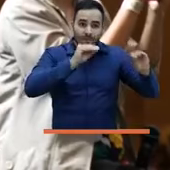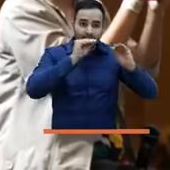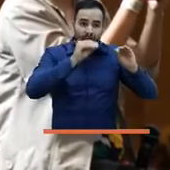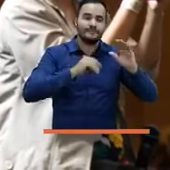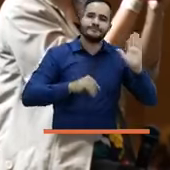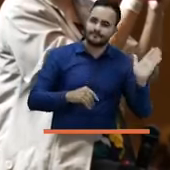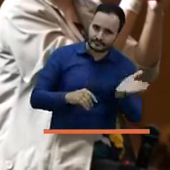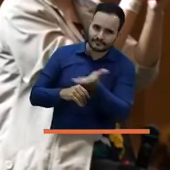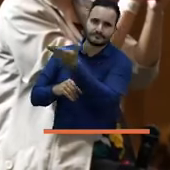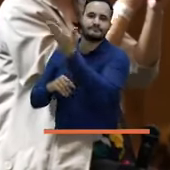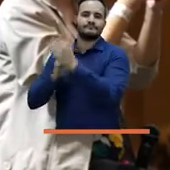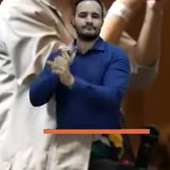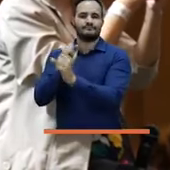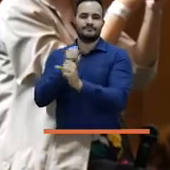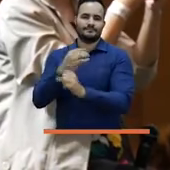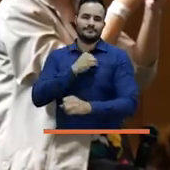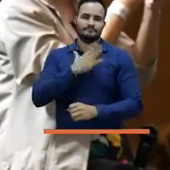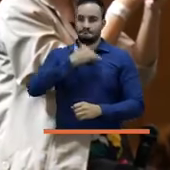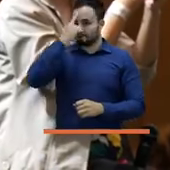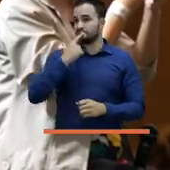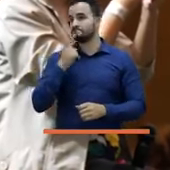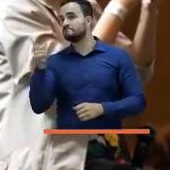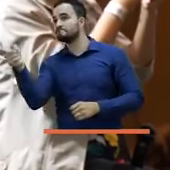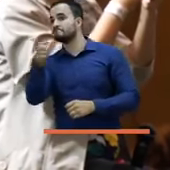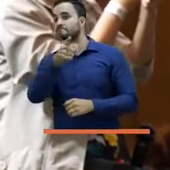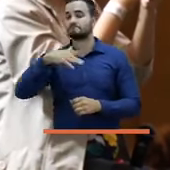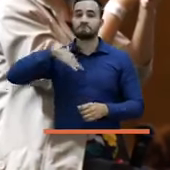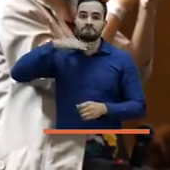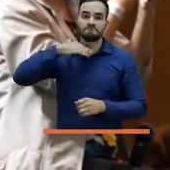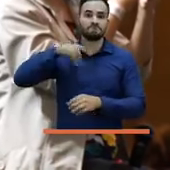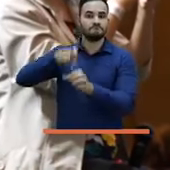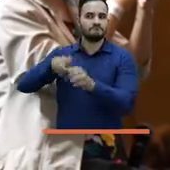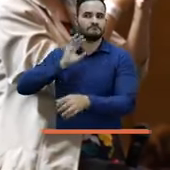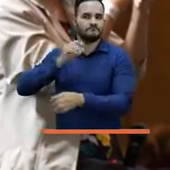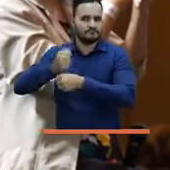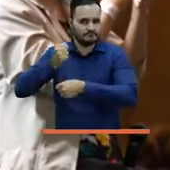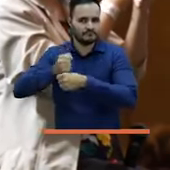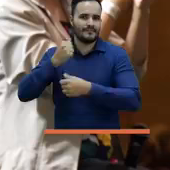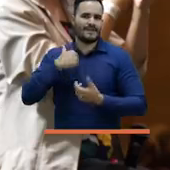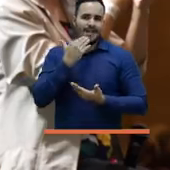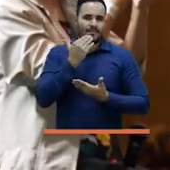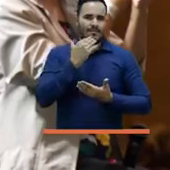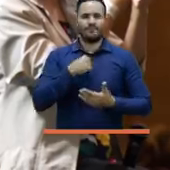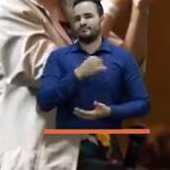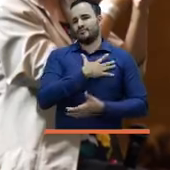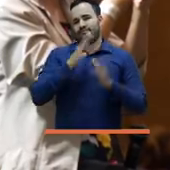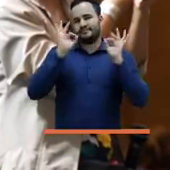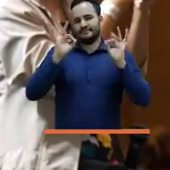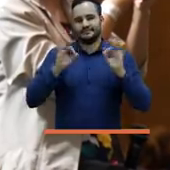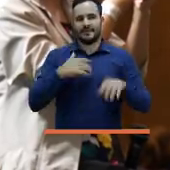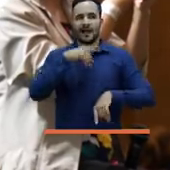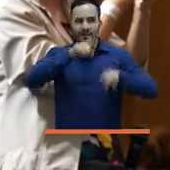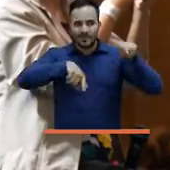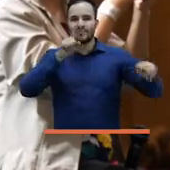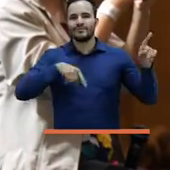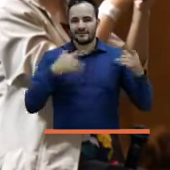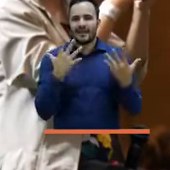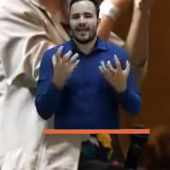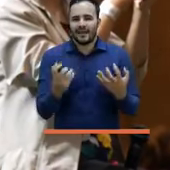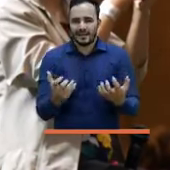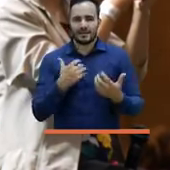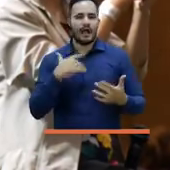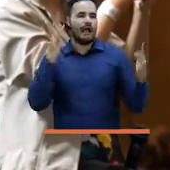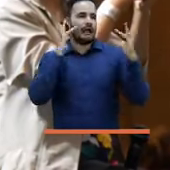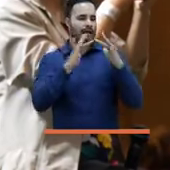para esas vacantes esos puestos de trabajo esas oportunidades laborales que hoy las organizaciones nos están contando entonces